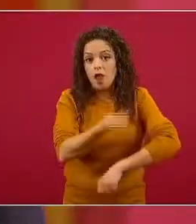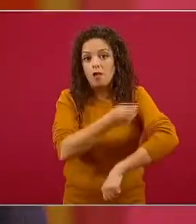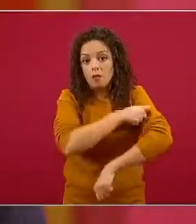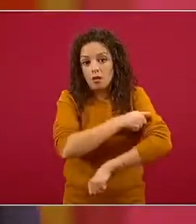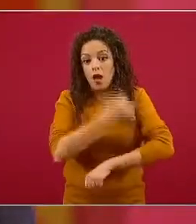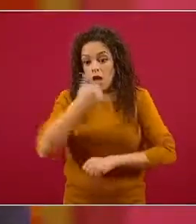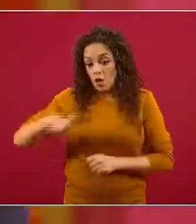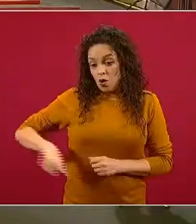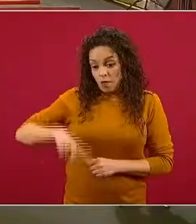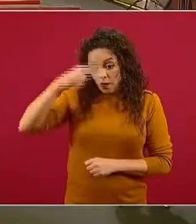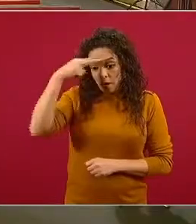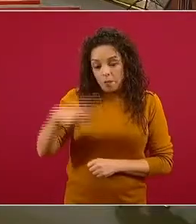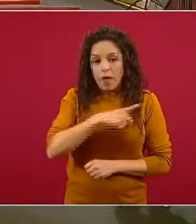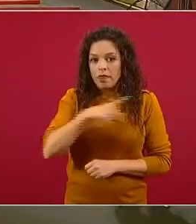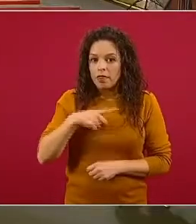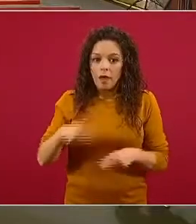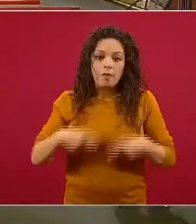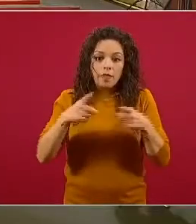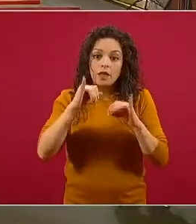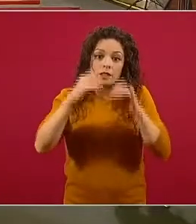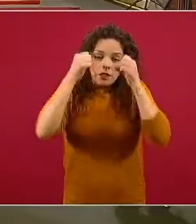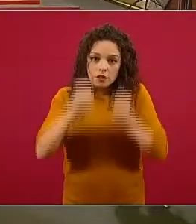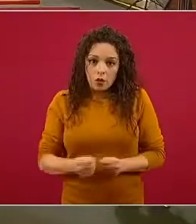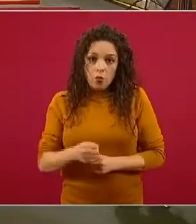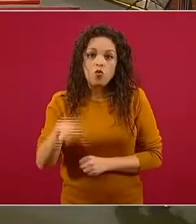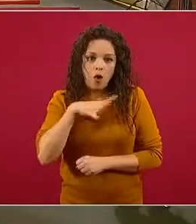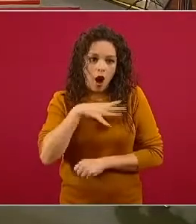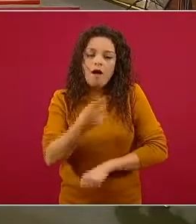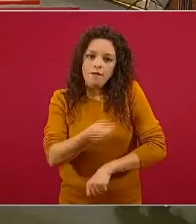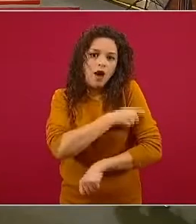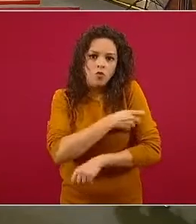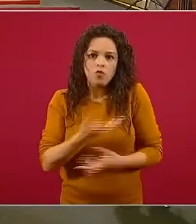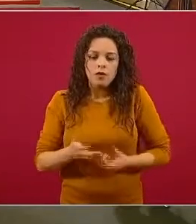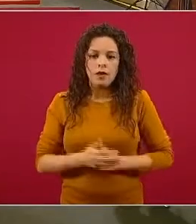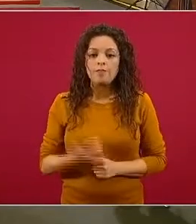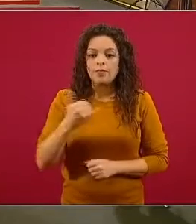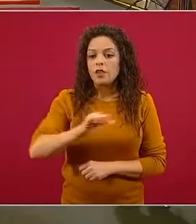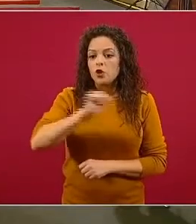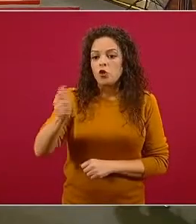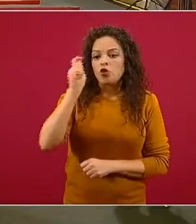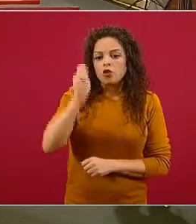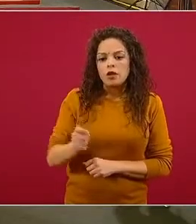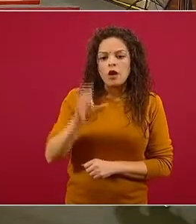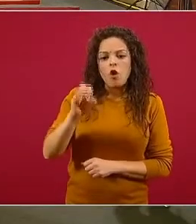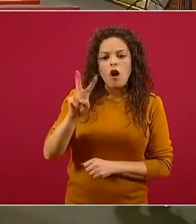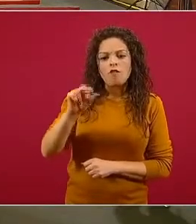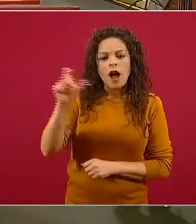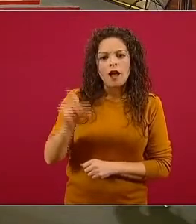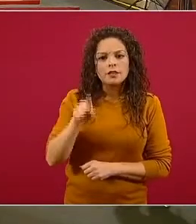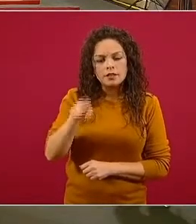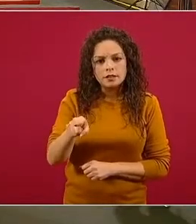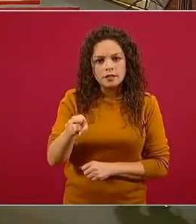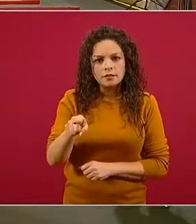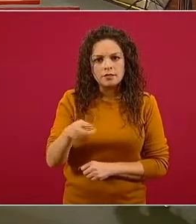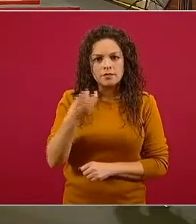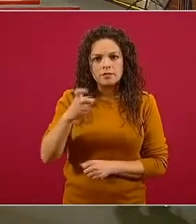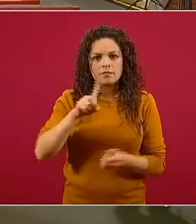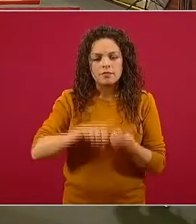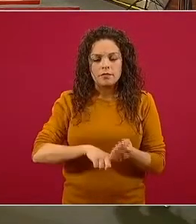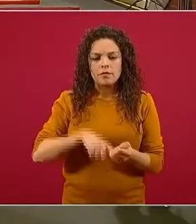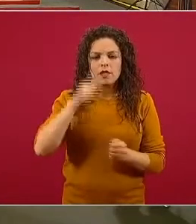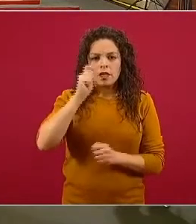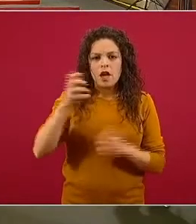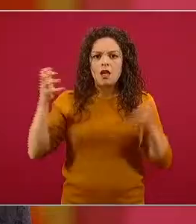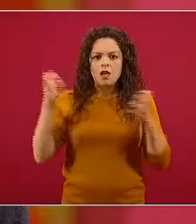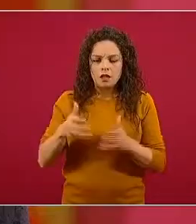vacunas. También entramos a la iniciativa COVAX. Esta es la iniciativa que estableció el Sistema de Naciones Unidas a